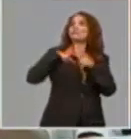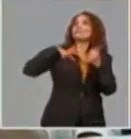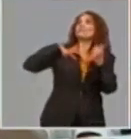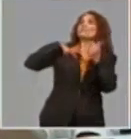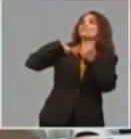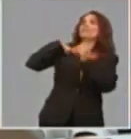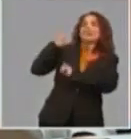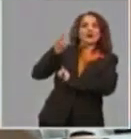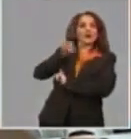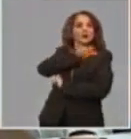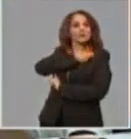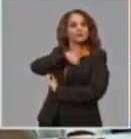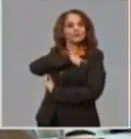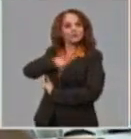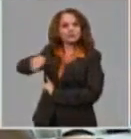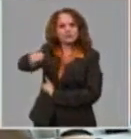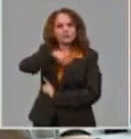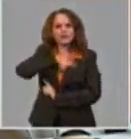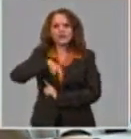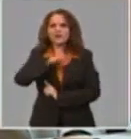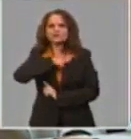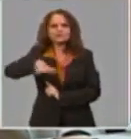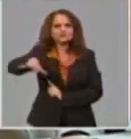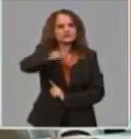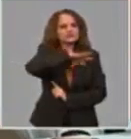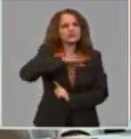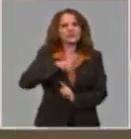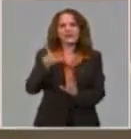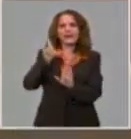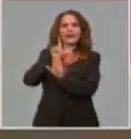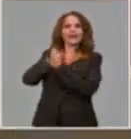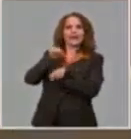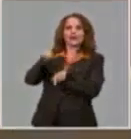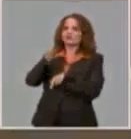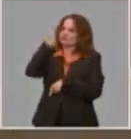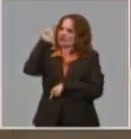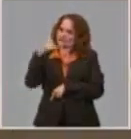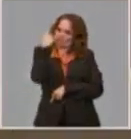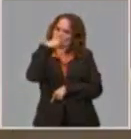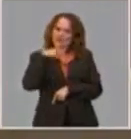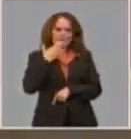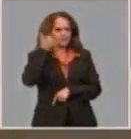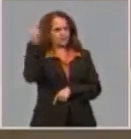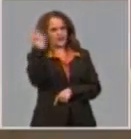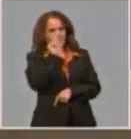encima de la sociedad y de la legalidad, esa es una baja catadura moral.